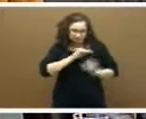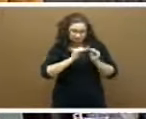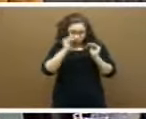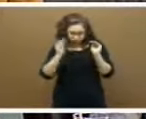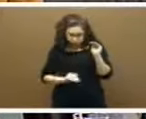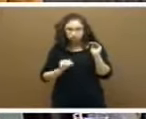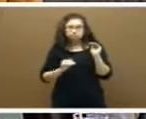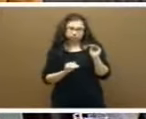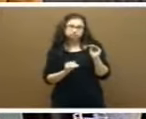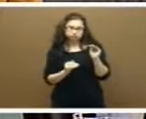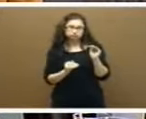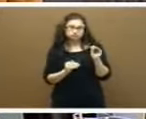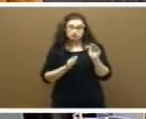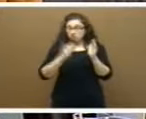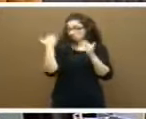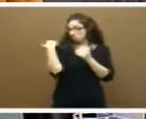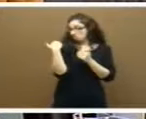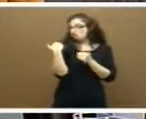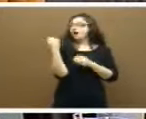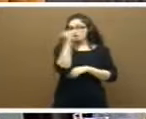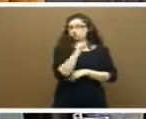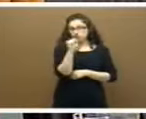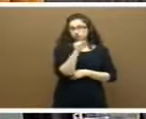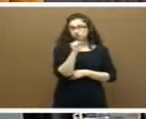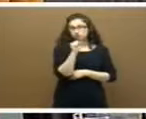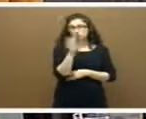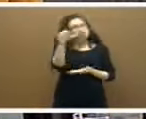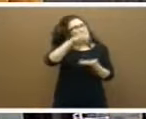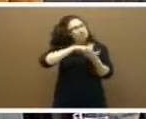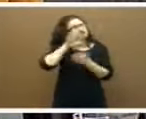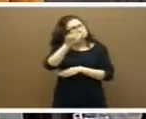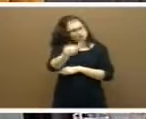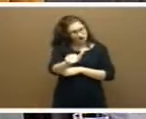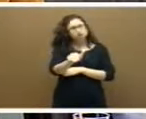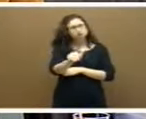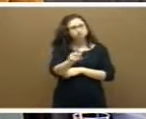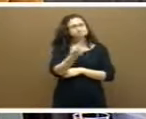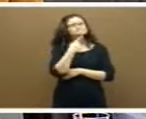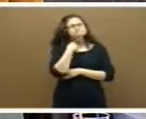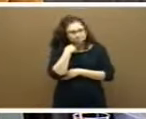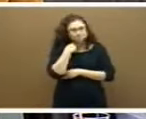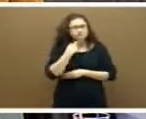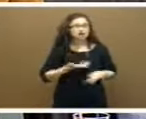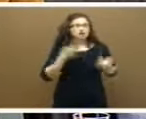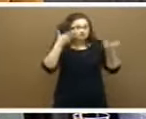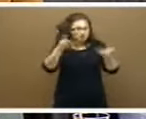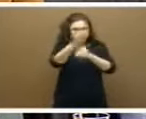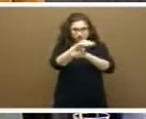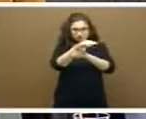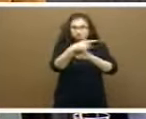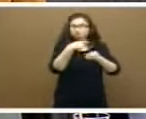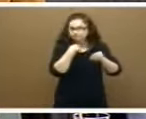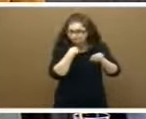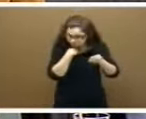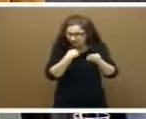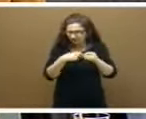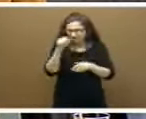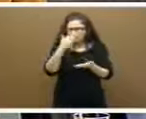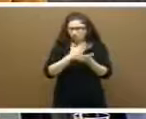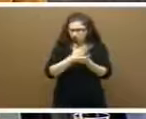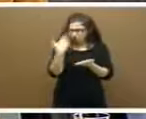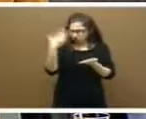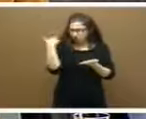muy importante en los últimos años. Los centros rurales han perdido los auxiliares de conservación desde hace ya varios